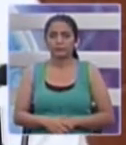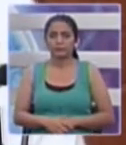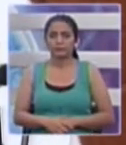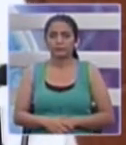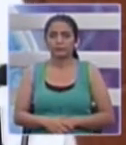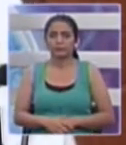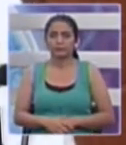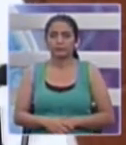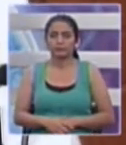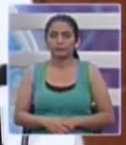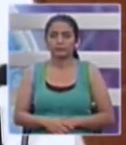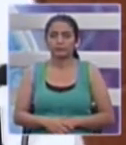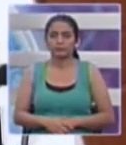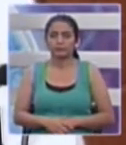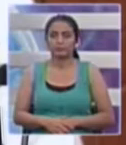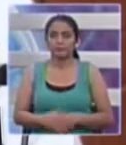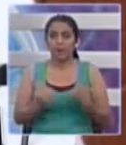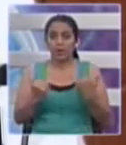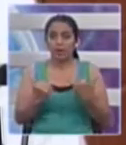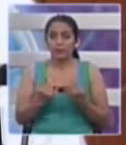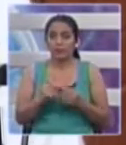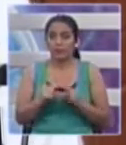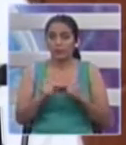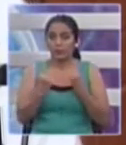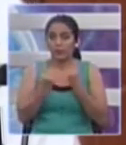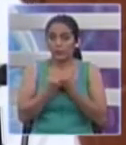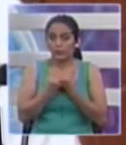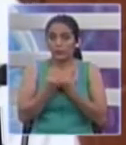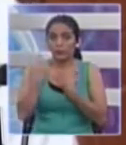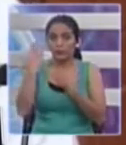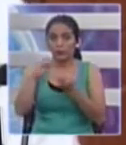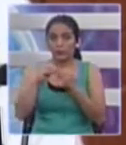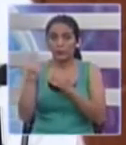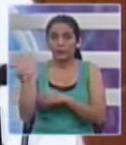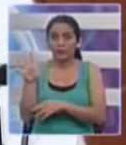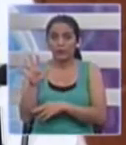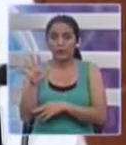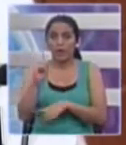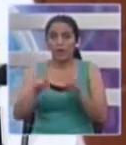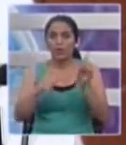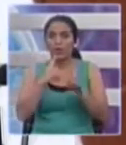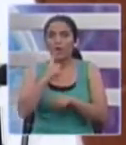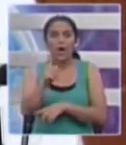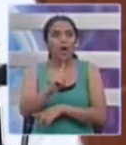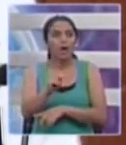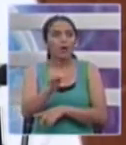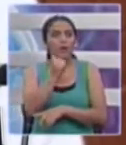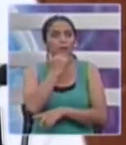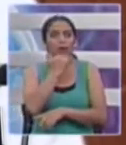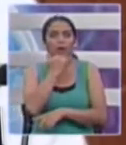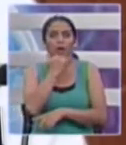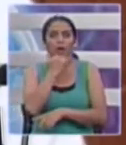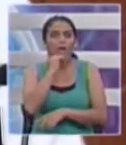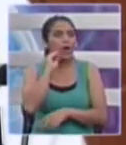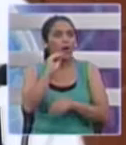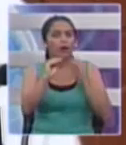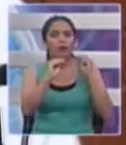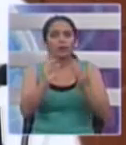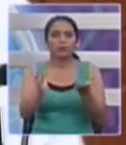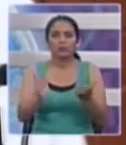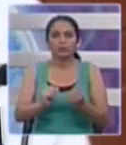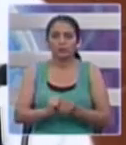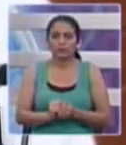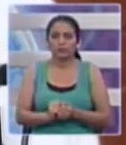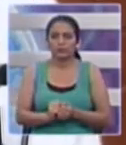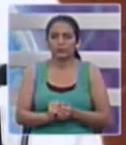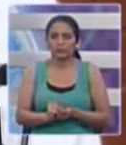impugnar existe cuando se cumple un requisito, pero que está claro qué es lo que tratan de hacer con esas impugnaciones, y luego las afirmaciones reiteradas del señor presidente